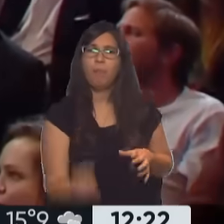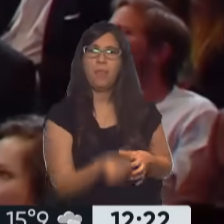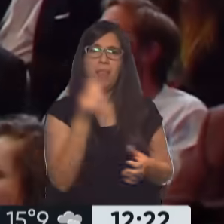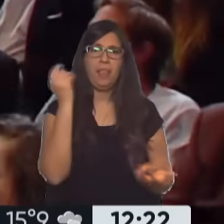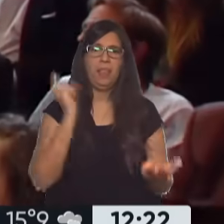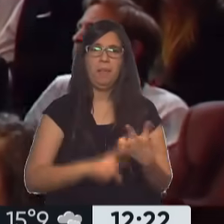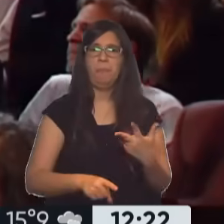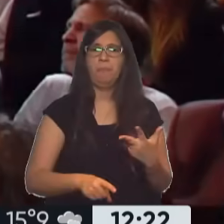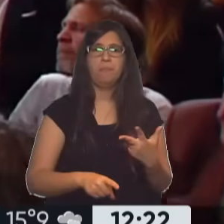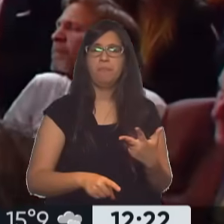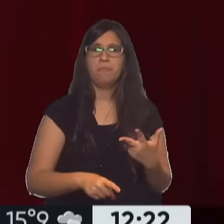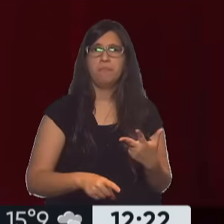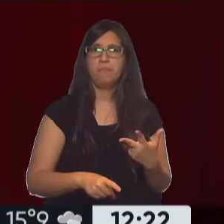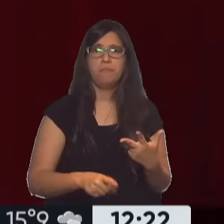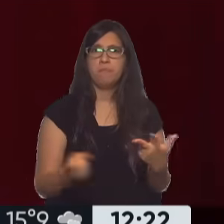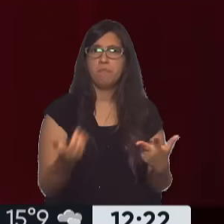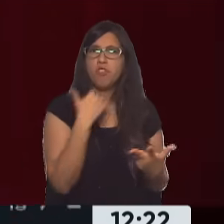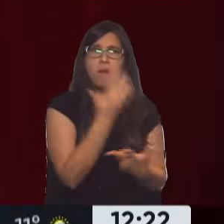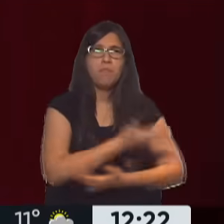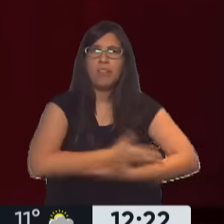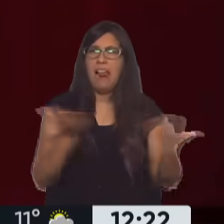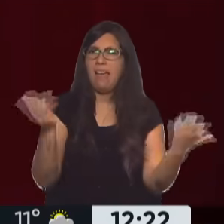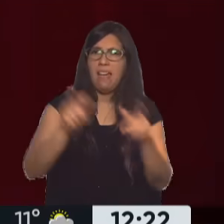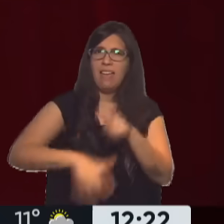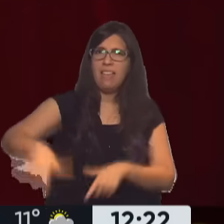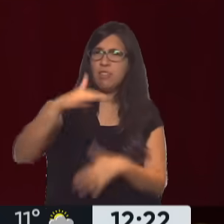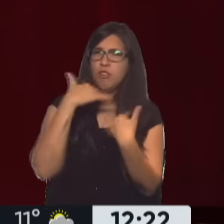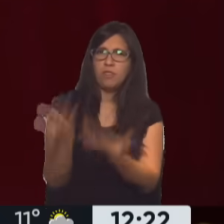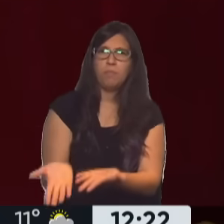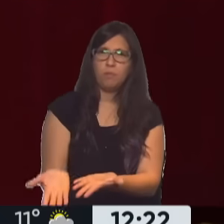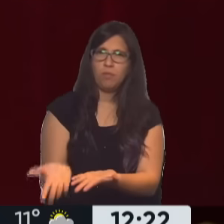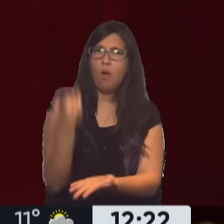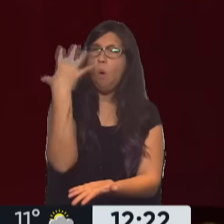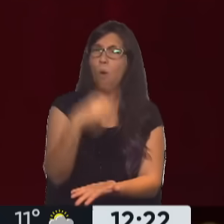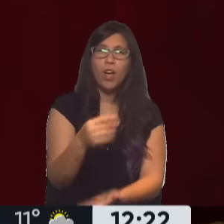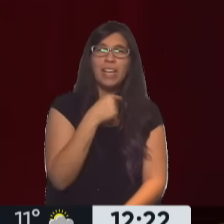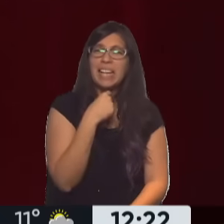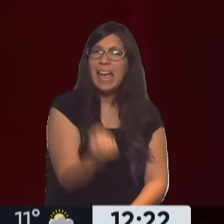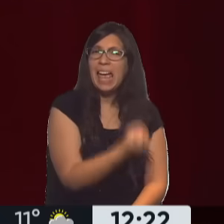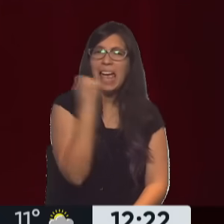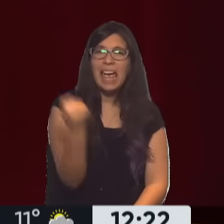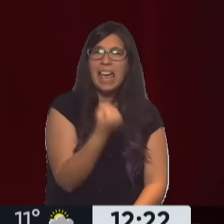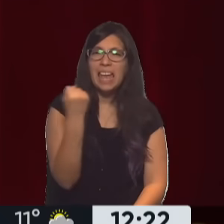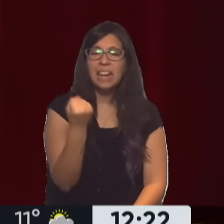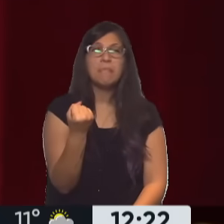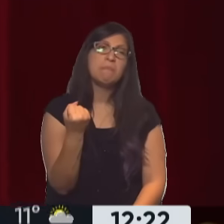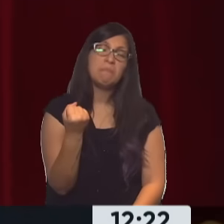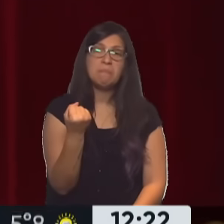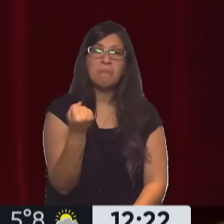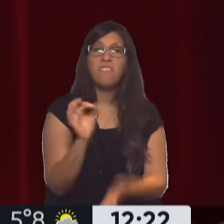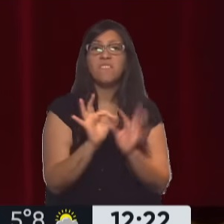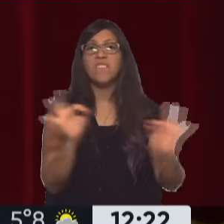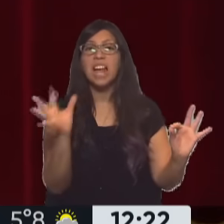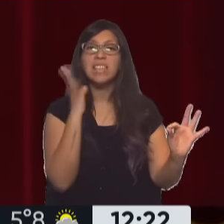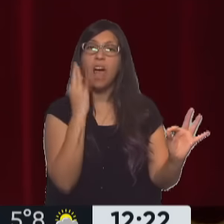ahorro no les importa la gente lo único que les importa es alguna frase